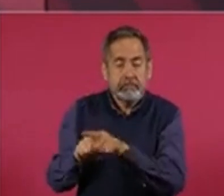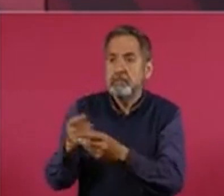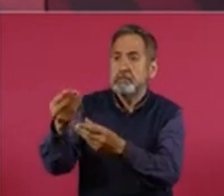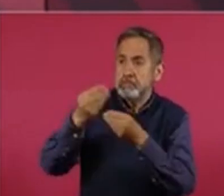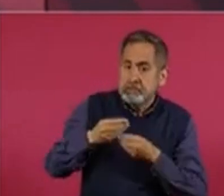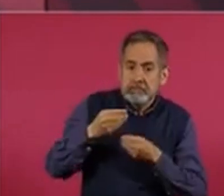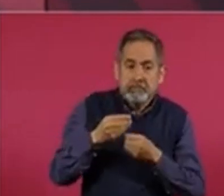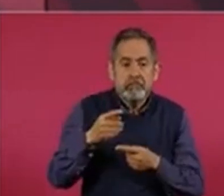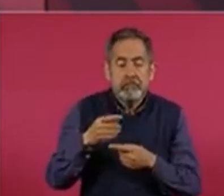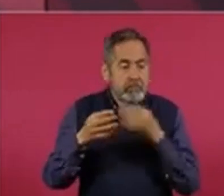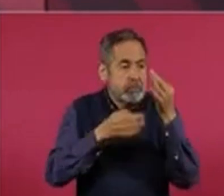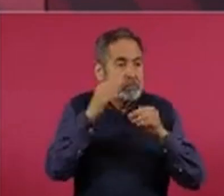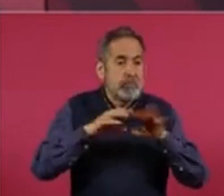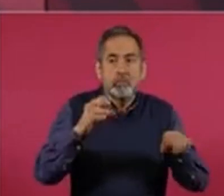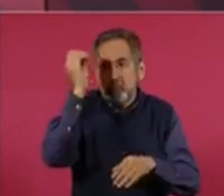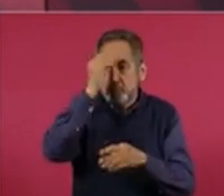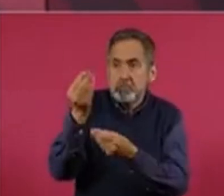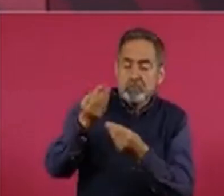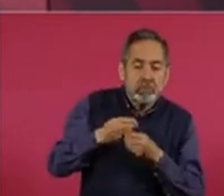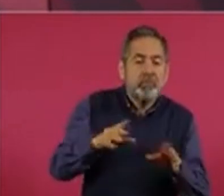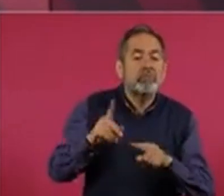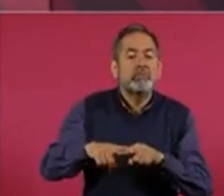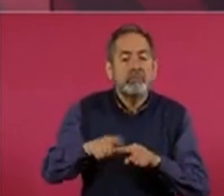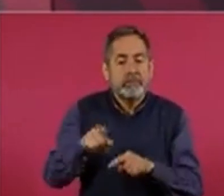propaganda y opinión pública